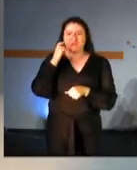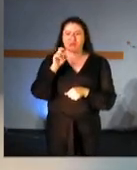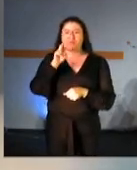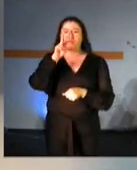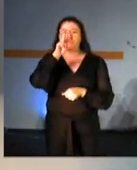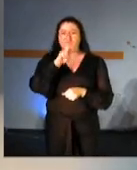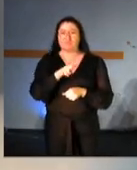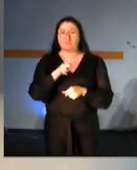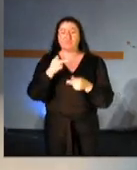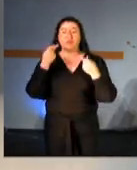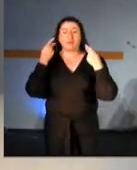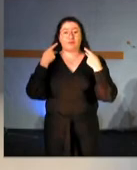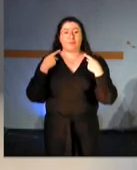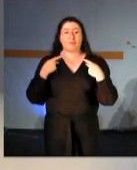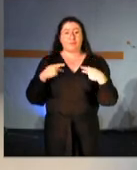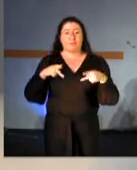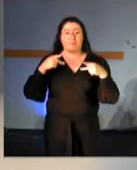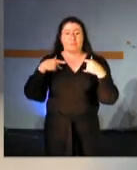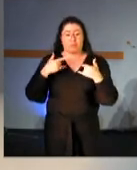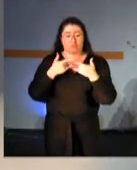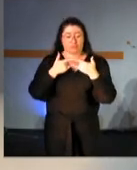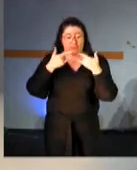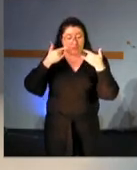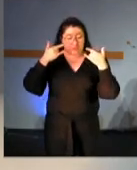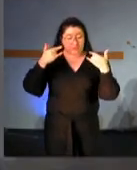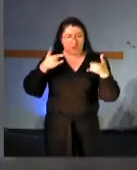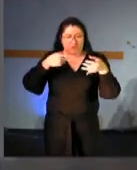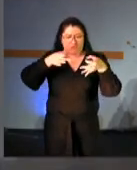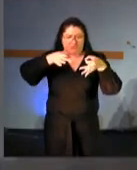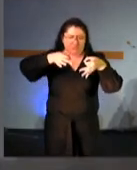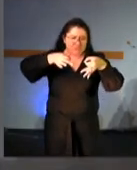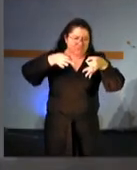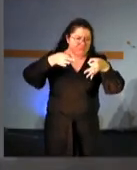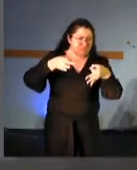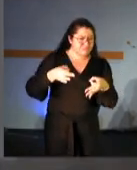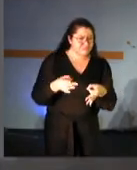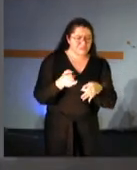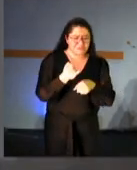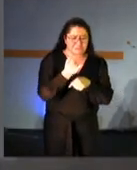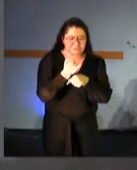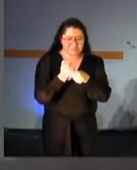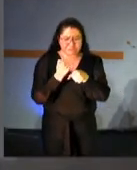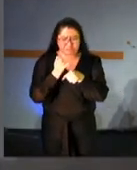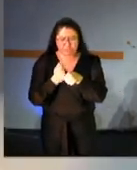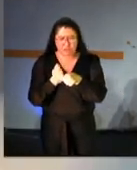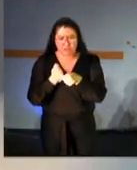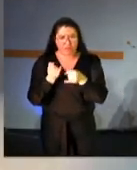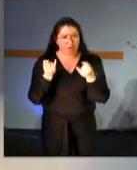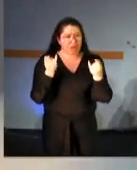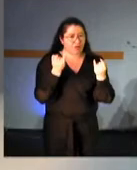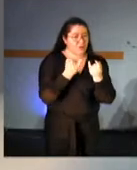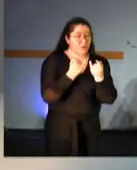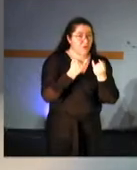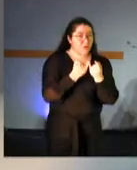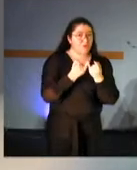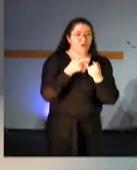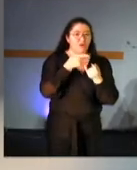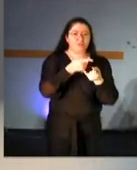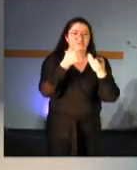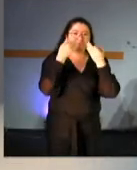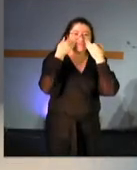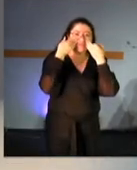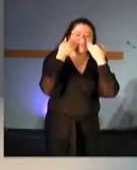que una persona que sea historiadora tan rigurosa, meticulosa, sea al mismo tiempo protagonista de la historia que está